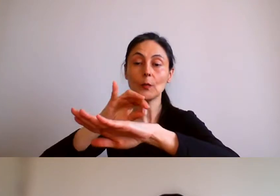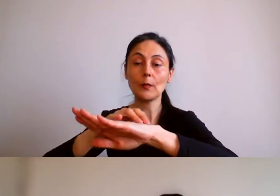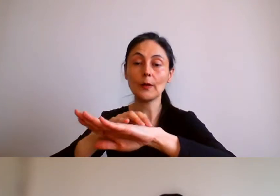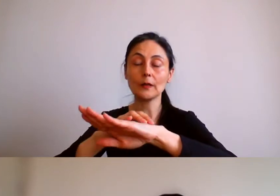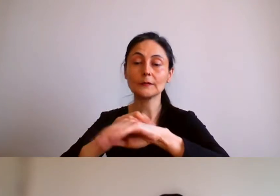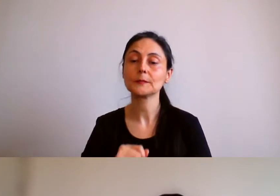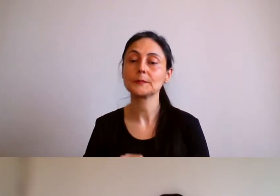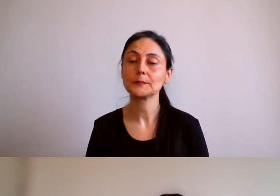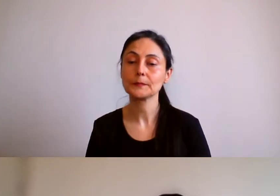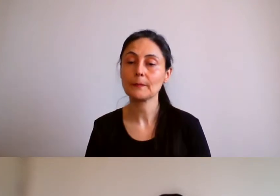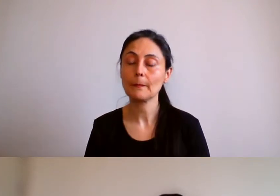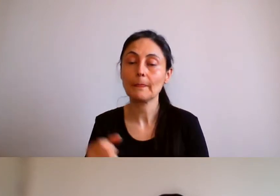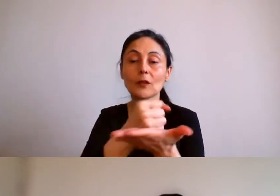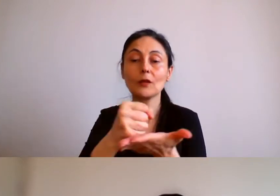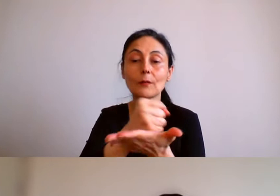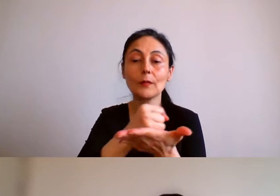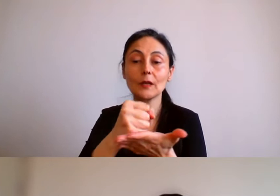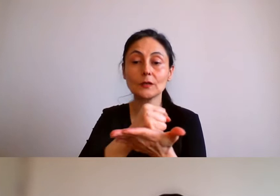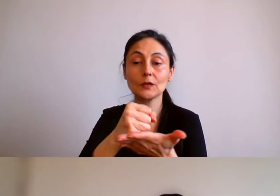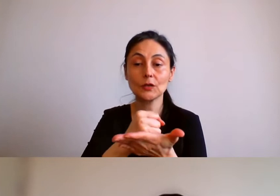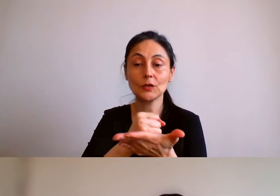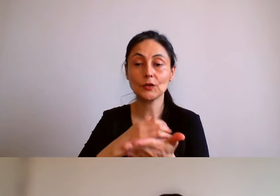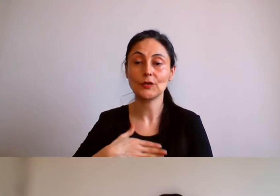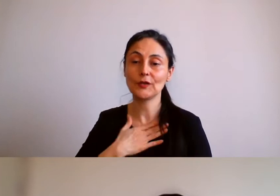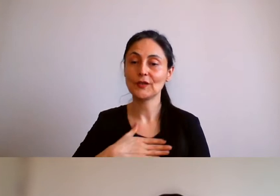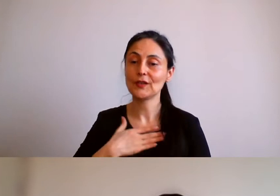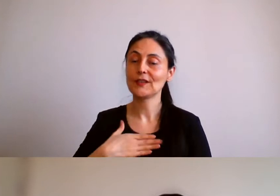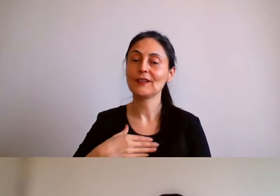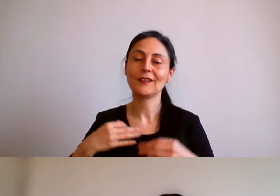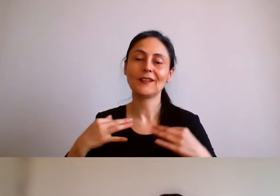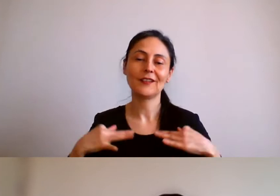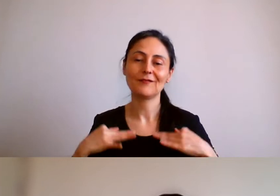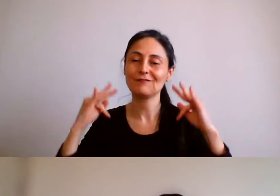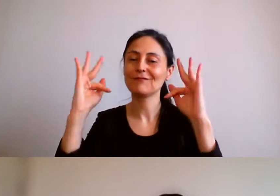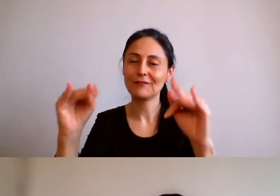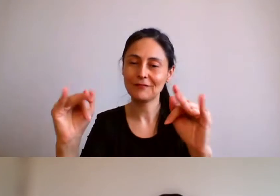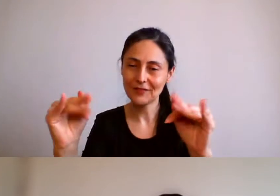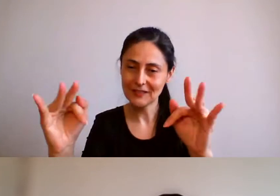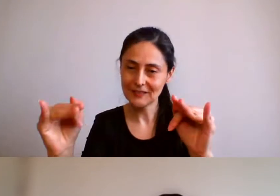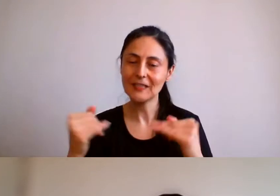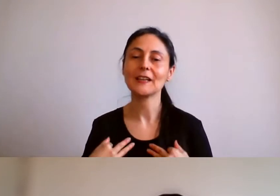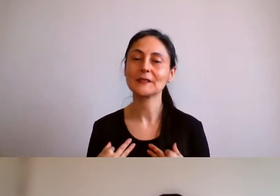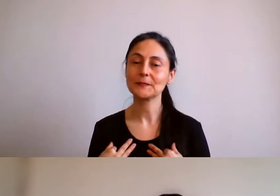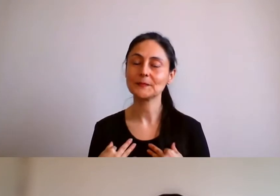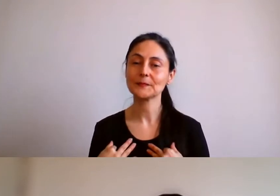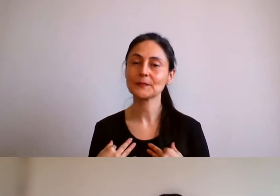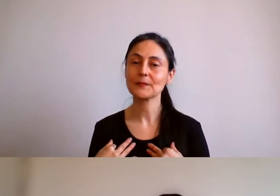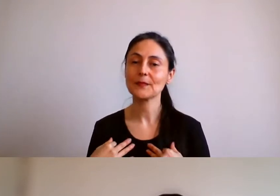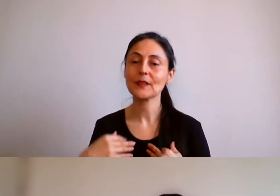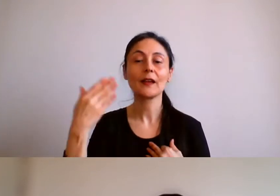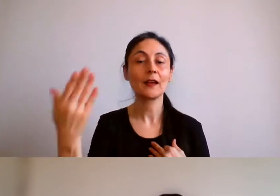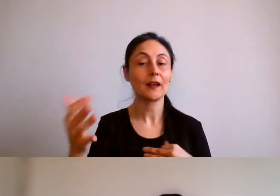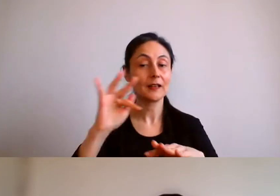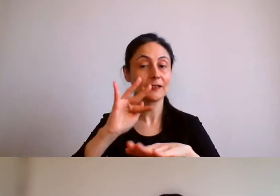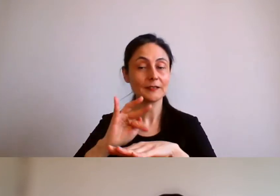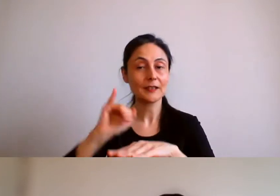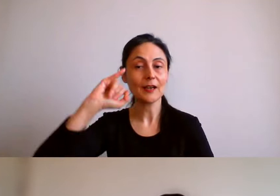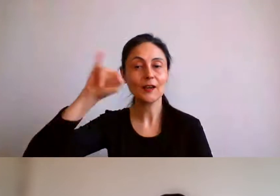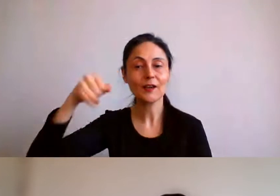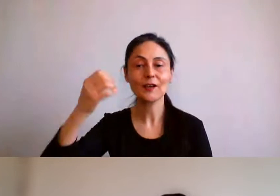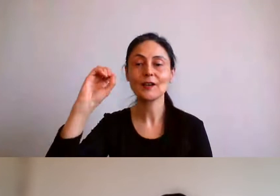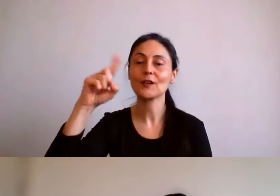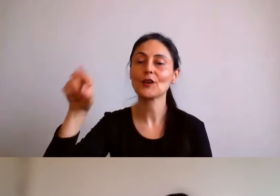nuestra Asociación Panamericana quiero felicitar muy efusivamente al distinguido colega José Miguel